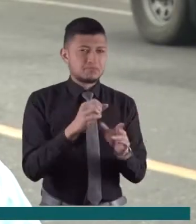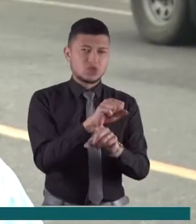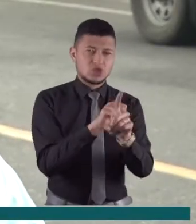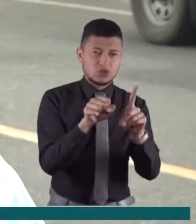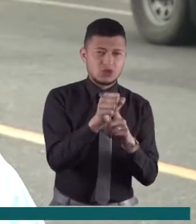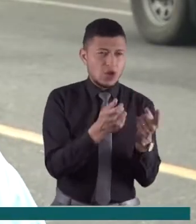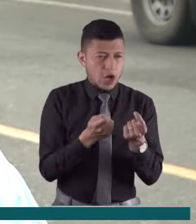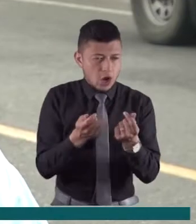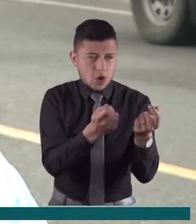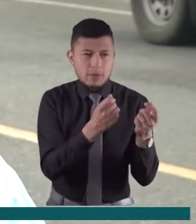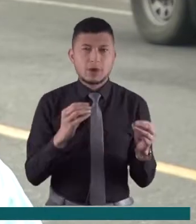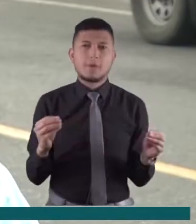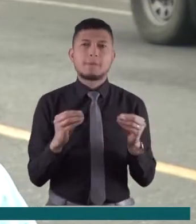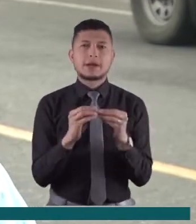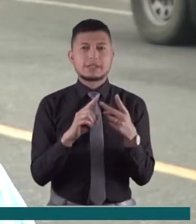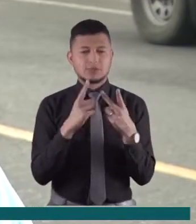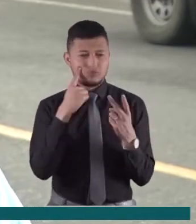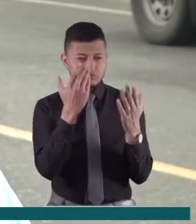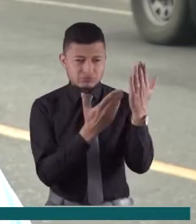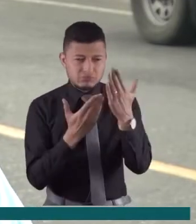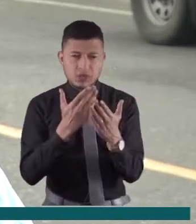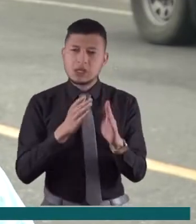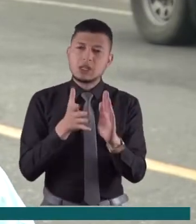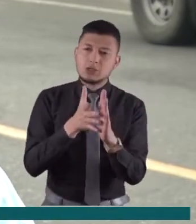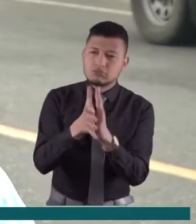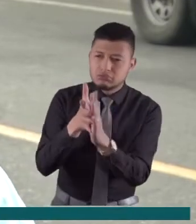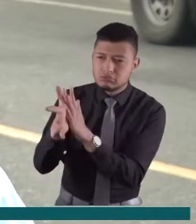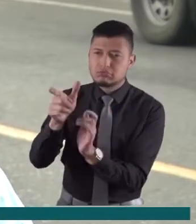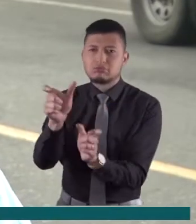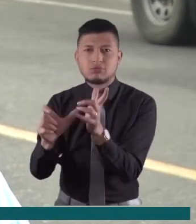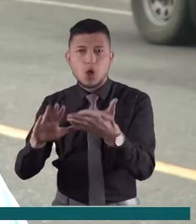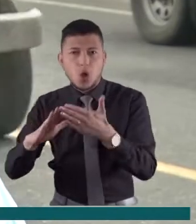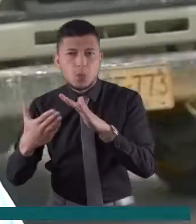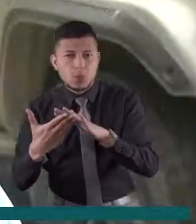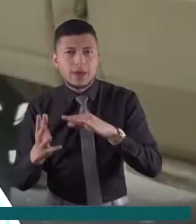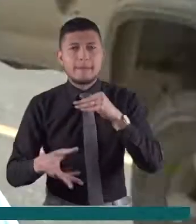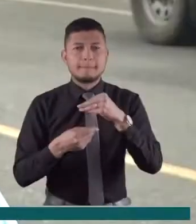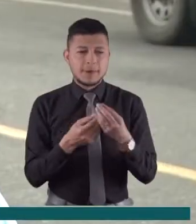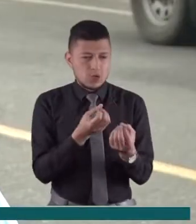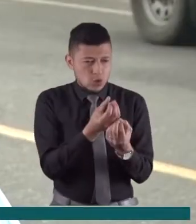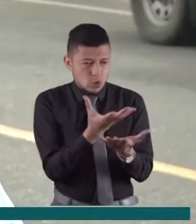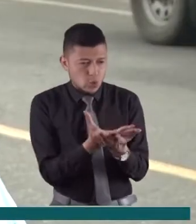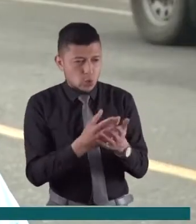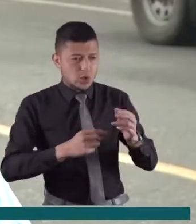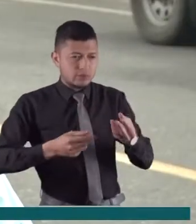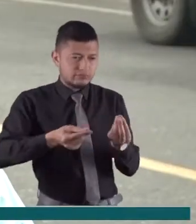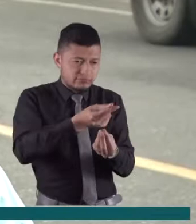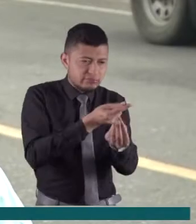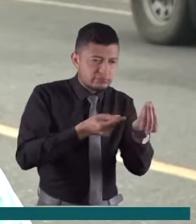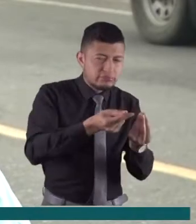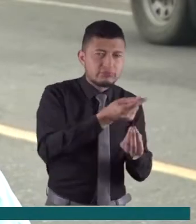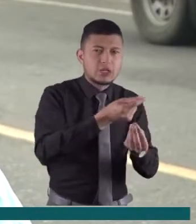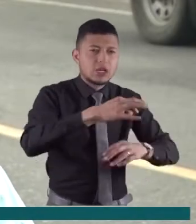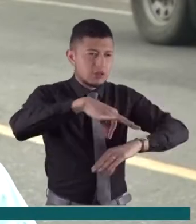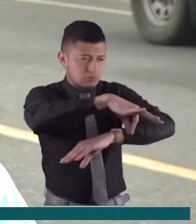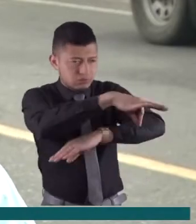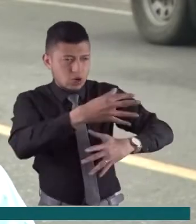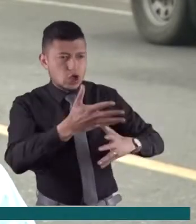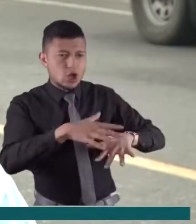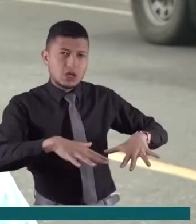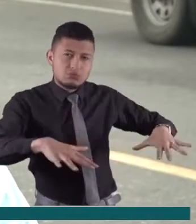un estudio de socialización un estudio de infraestructura donde va a quedar situado